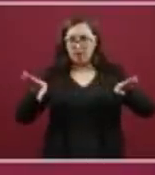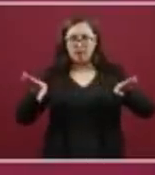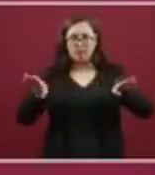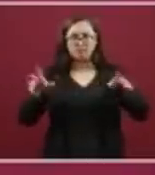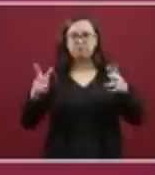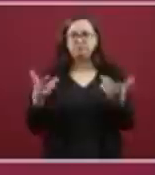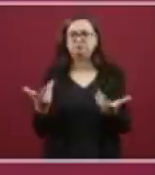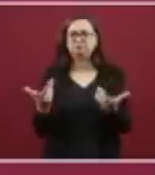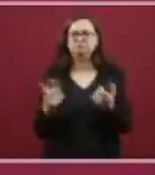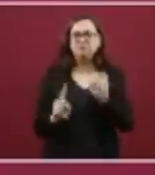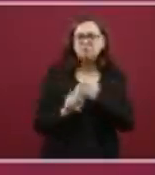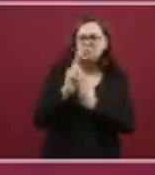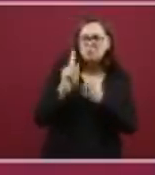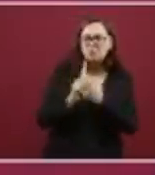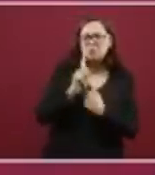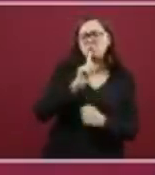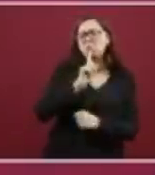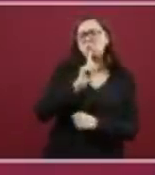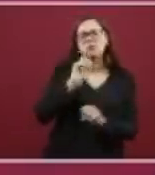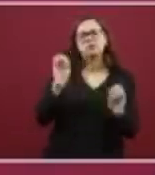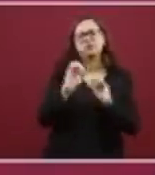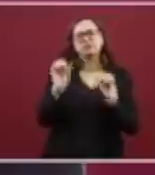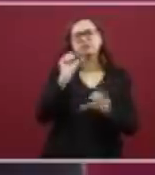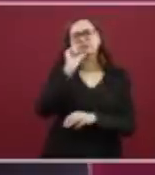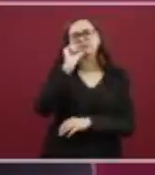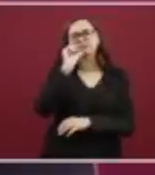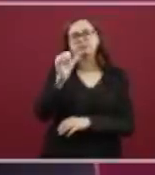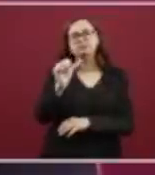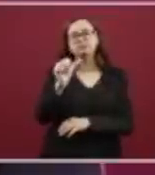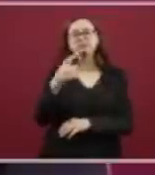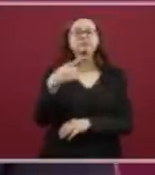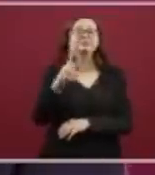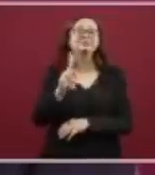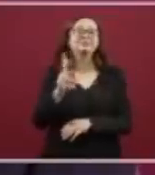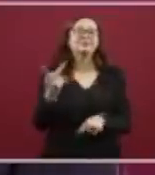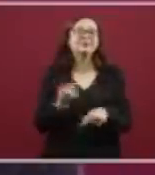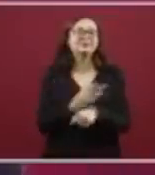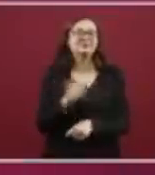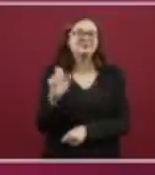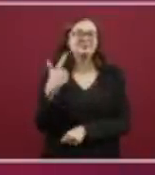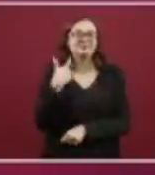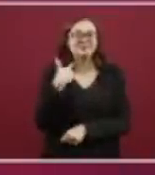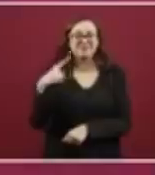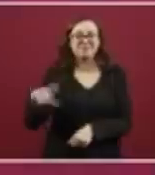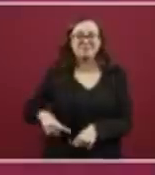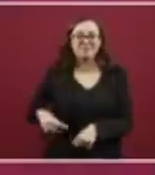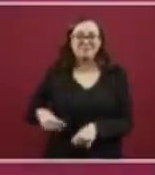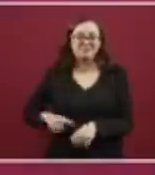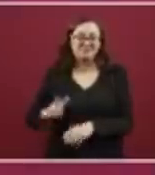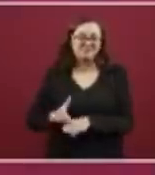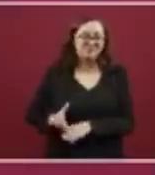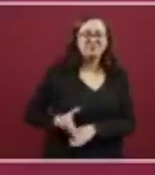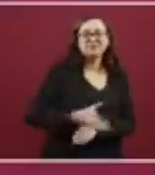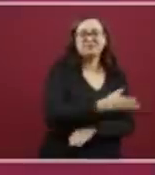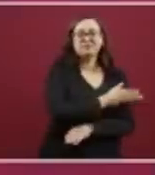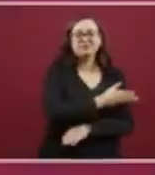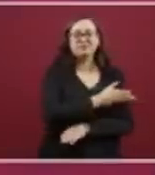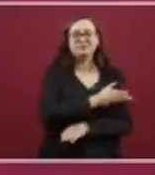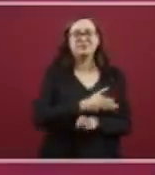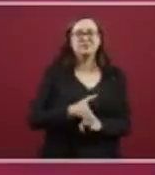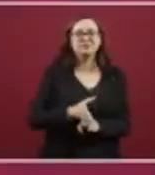no vamos a tener problema. Lo que sucedió en el periodo neoliberal es que